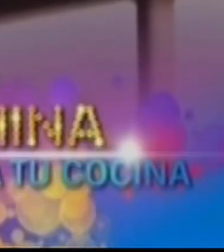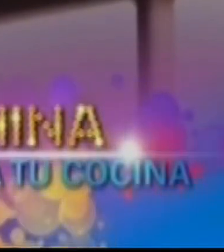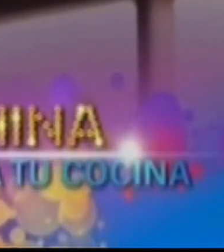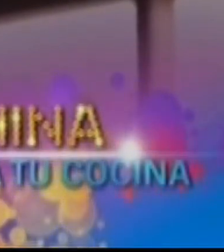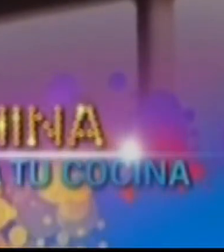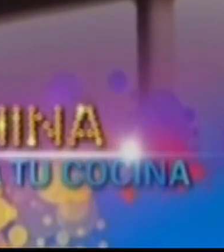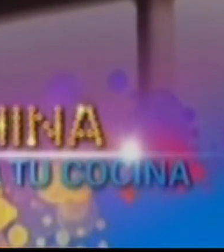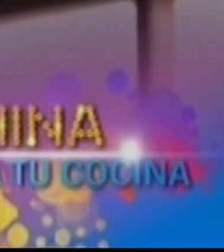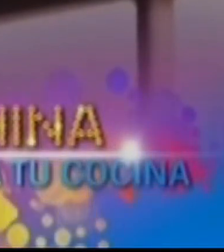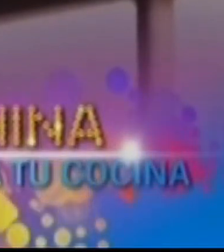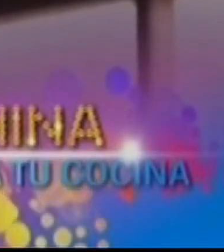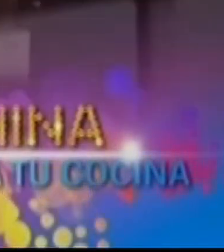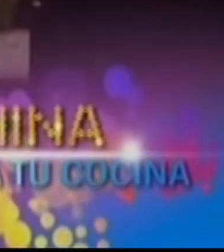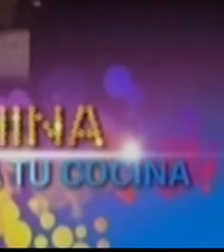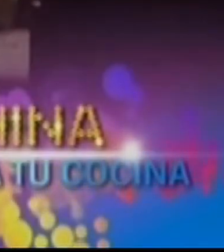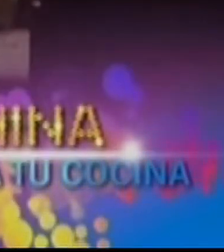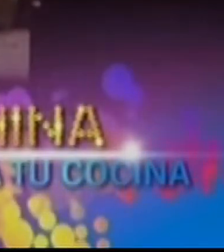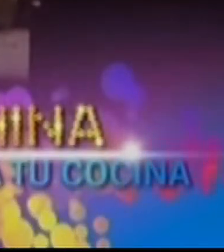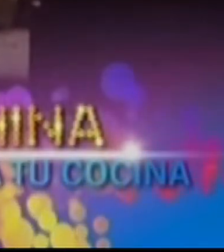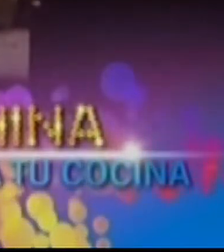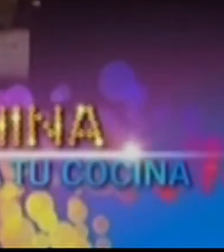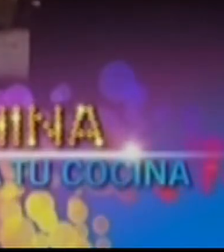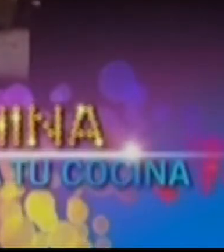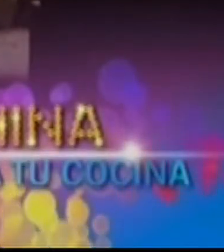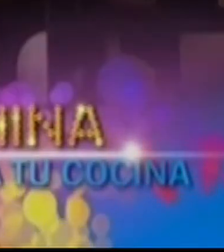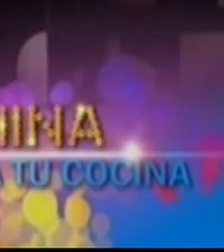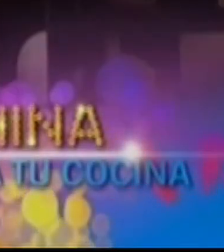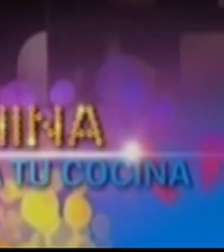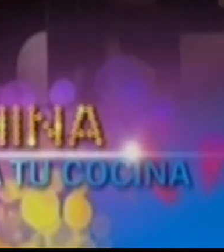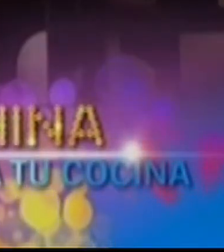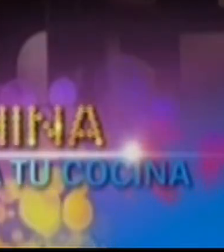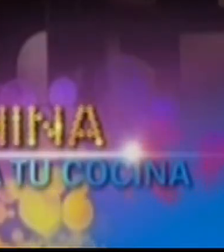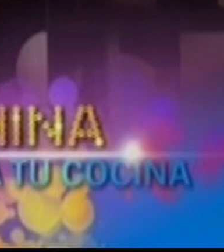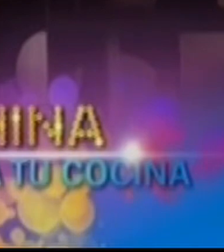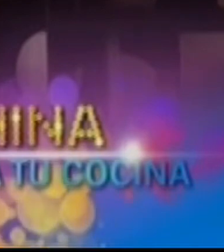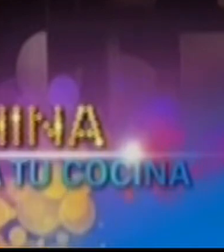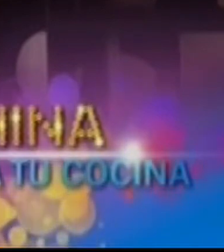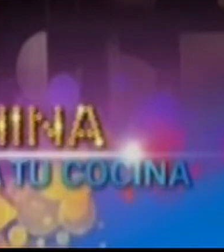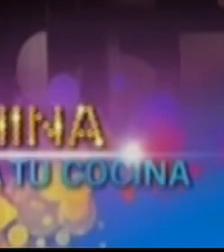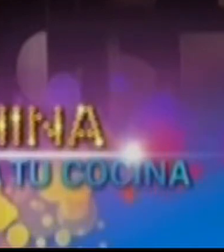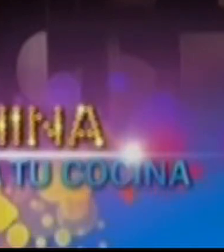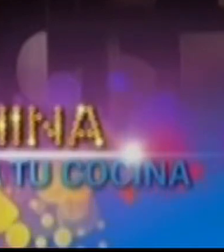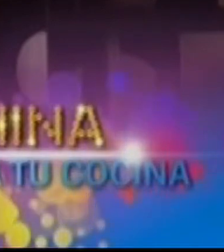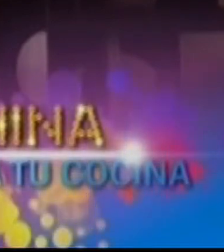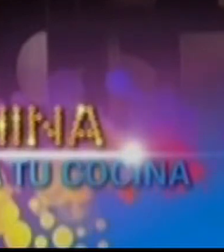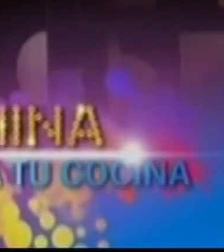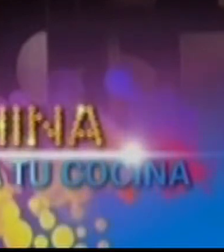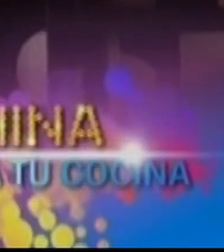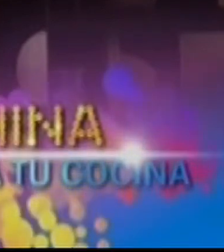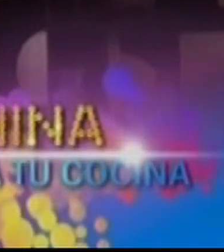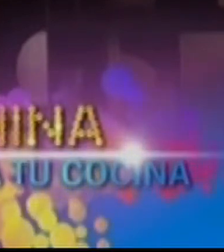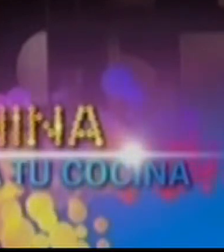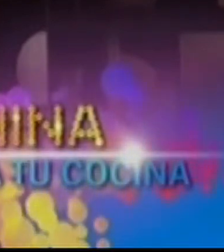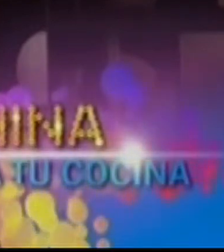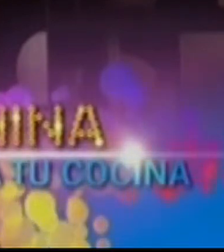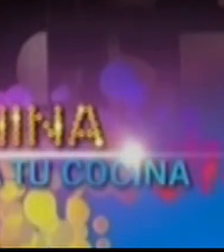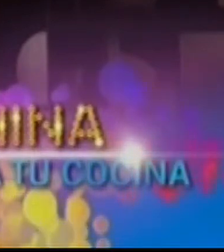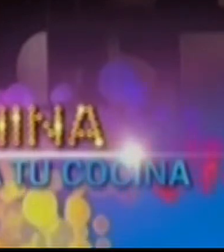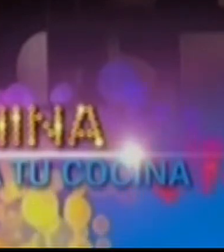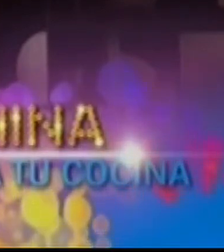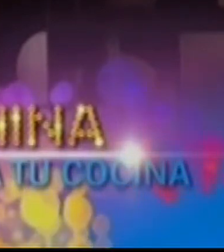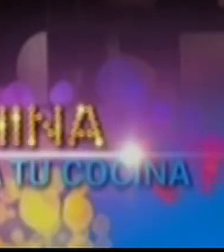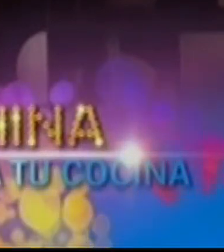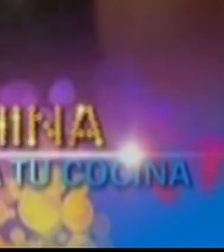los residentes del norte del país. Luego de que el emperador Qianlong mostrara su simpatía por este bocadillo, En toda